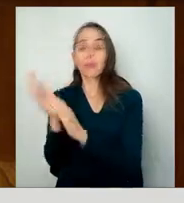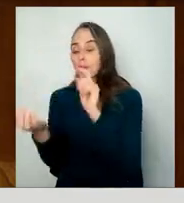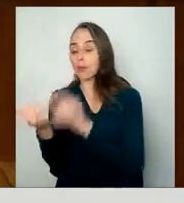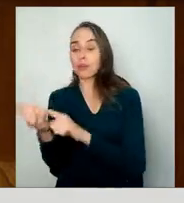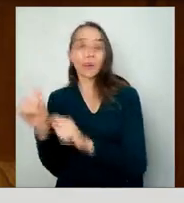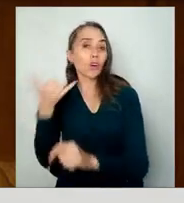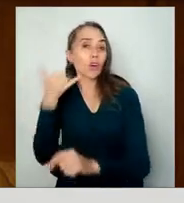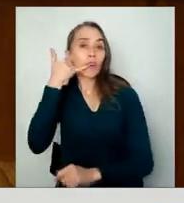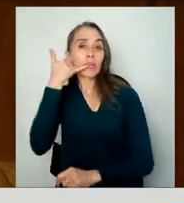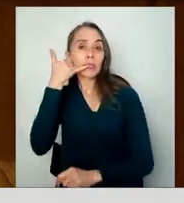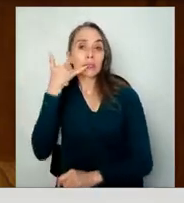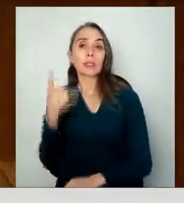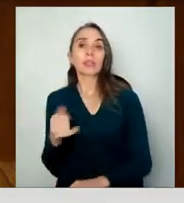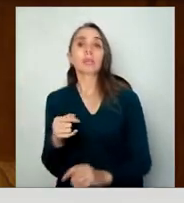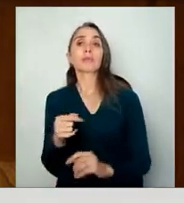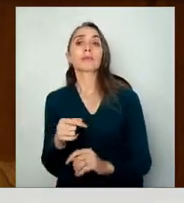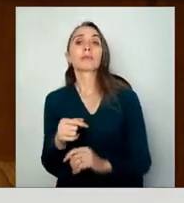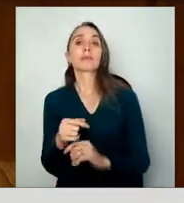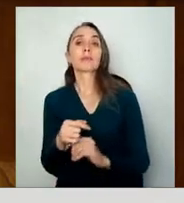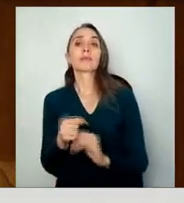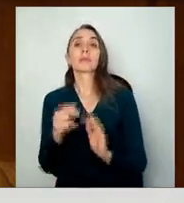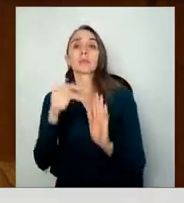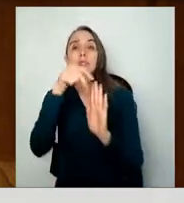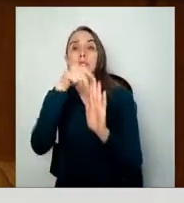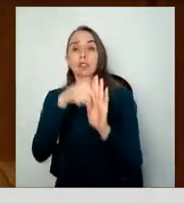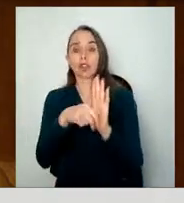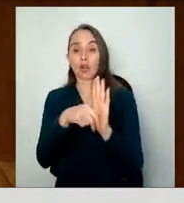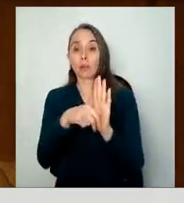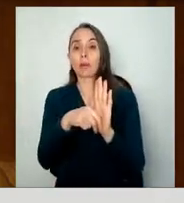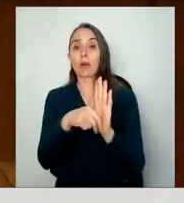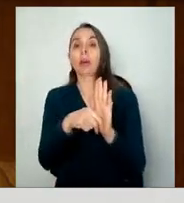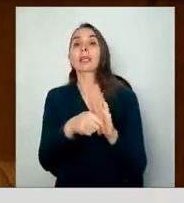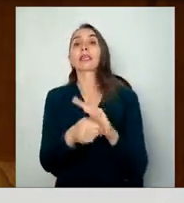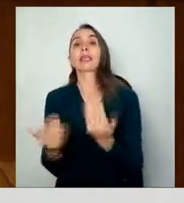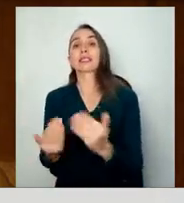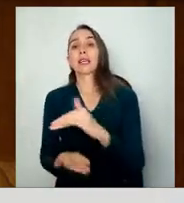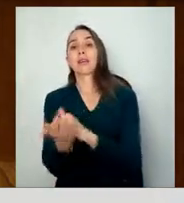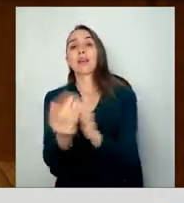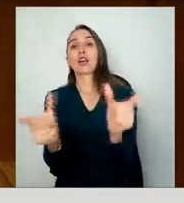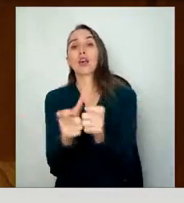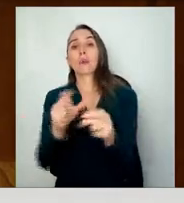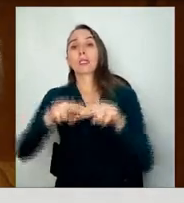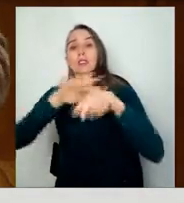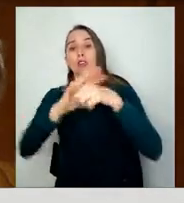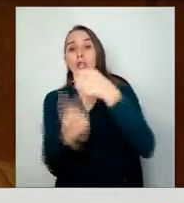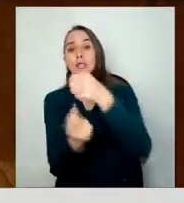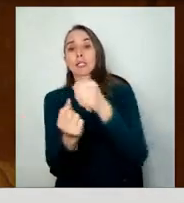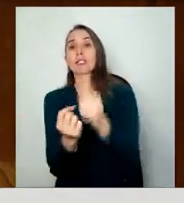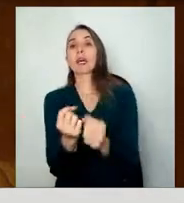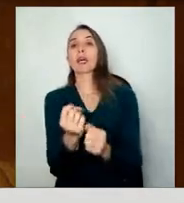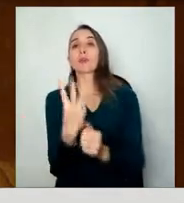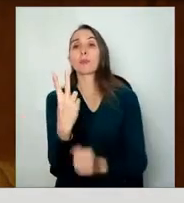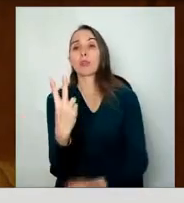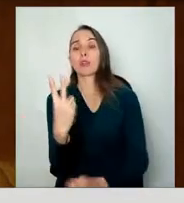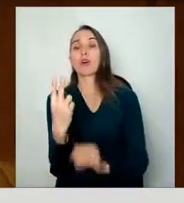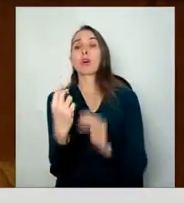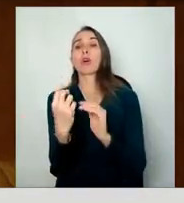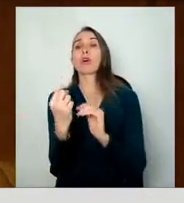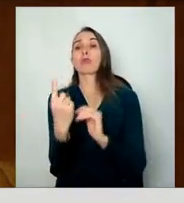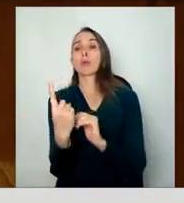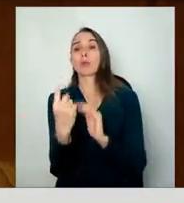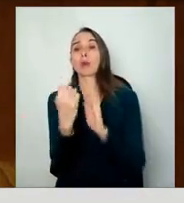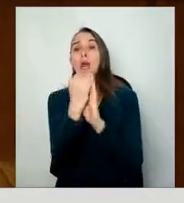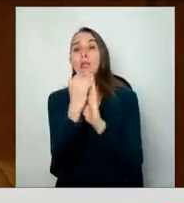normas que requieren trámite de hacienda el número dos del artículo uno y artículo dos permanentes y artículo